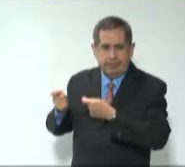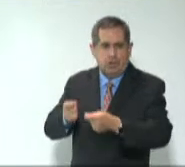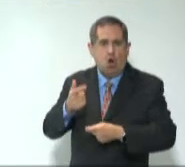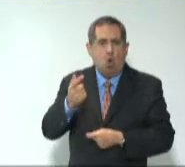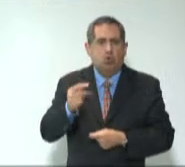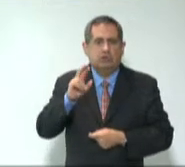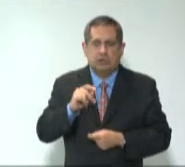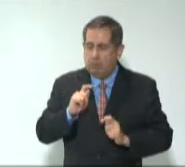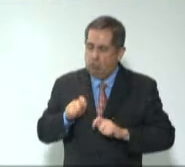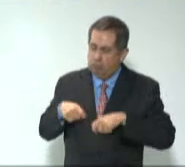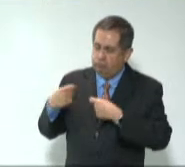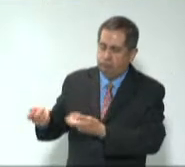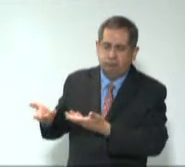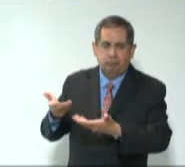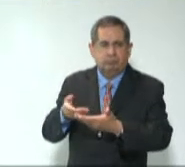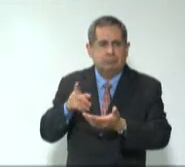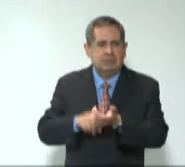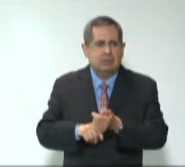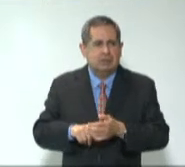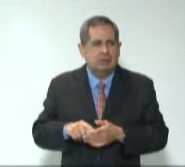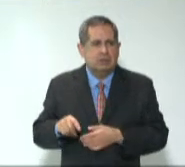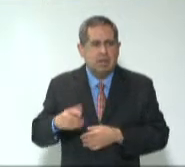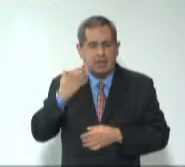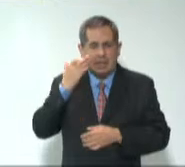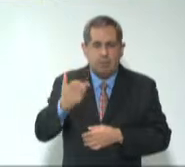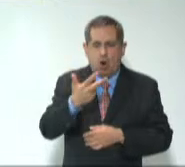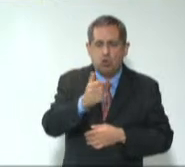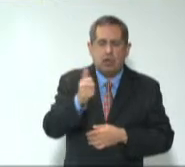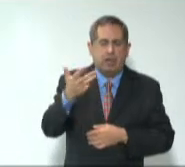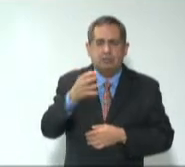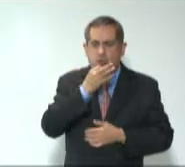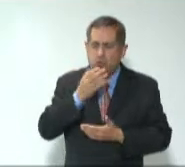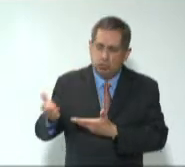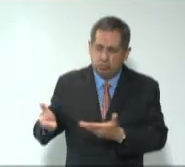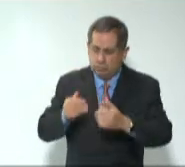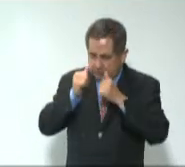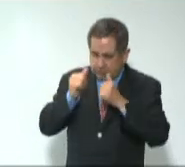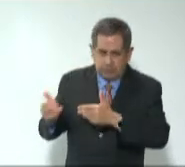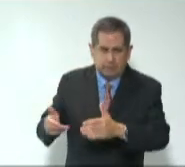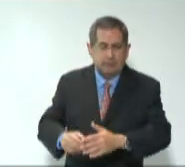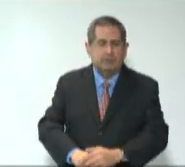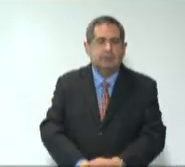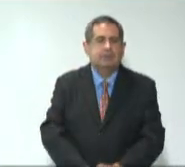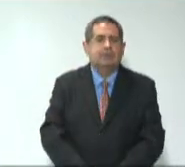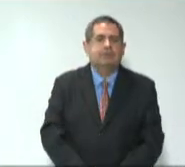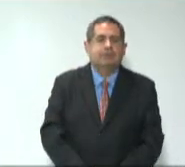Gustavo le cedo la voz por eh un tiempo de 8 a 10 minutos lo